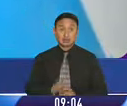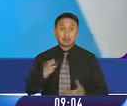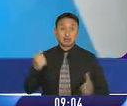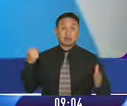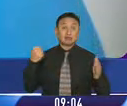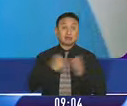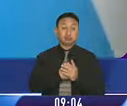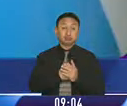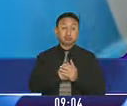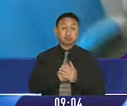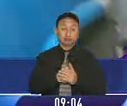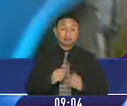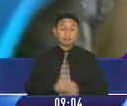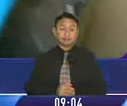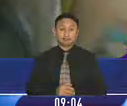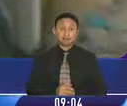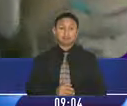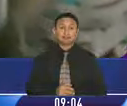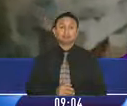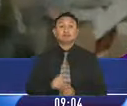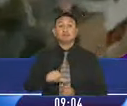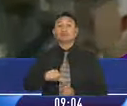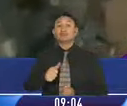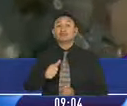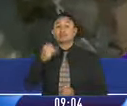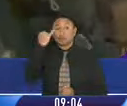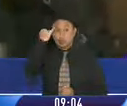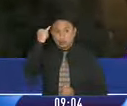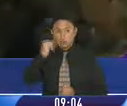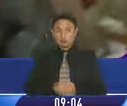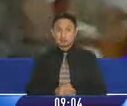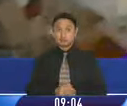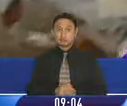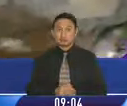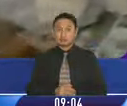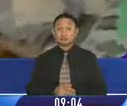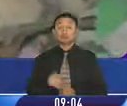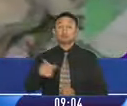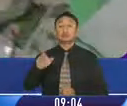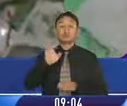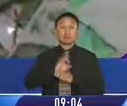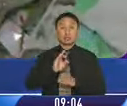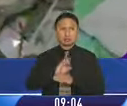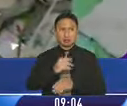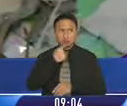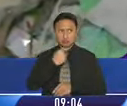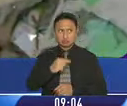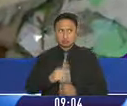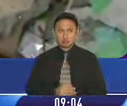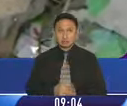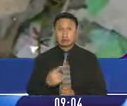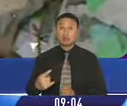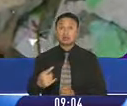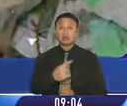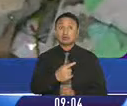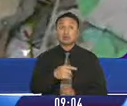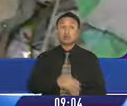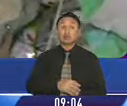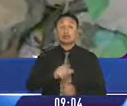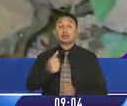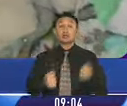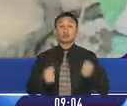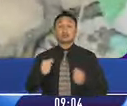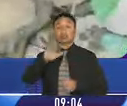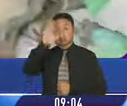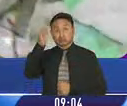Sin embargo, hay otra hipótesis que menciona un testigo, que aparentemente una camioneta se le atravesó